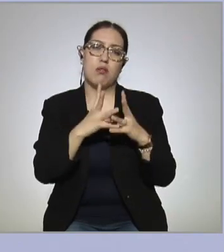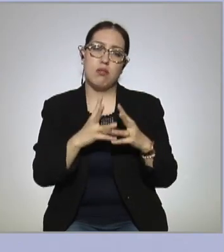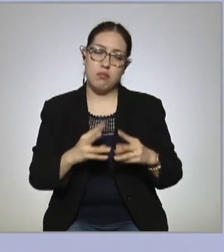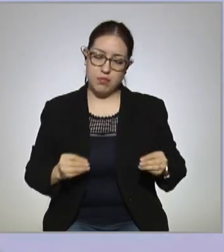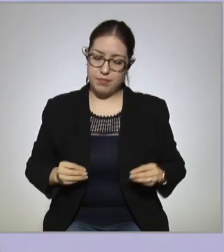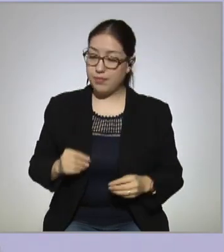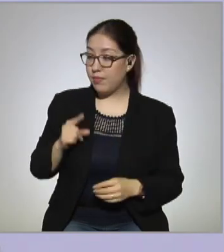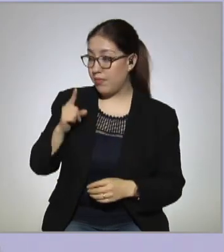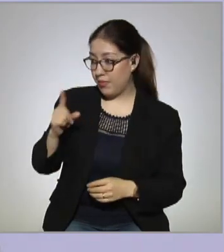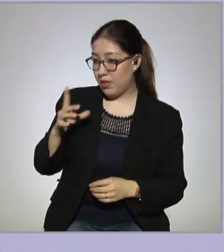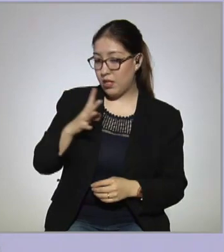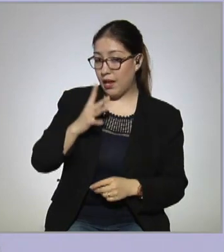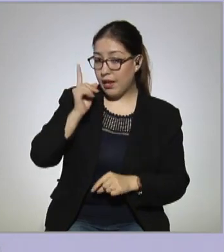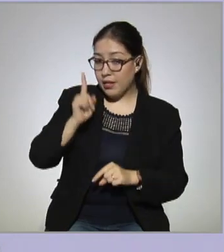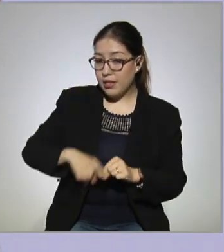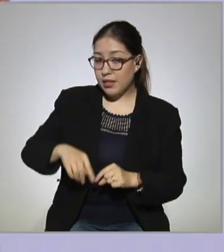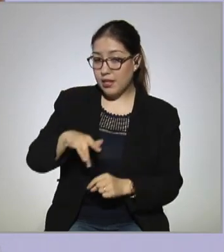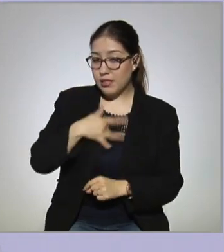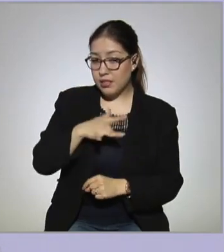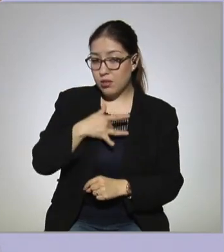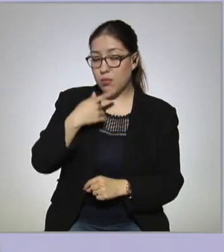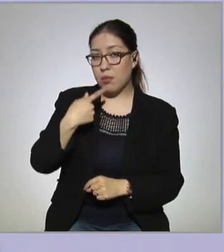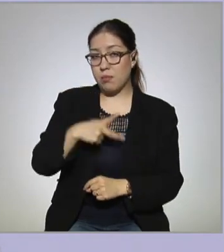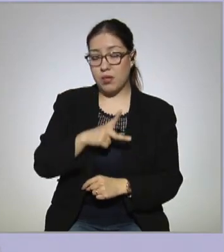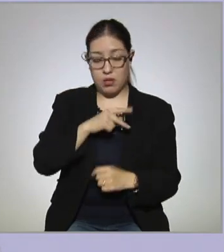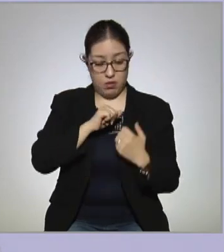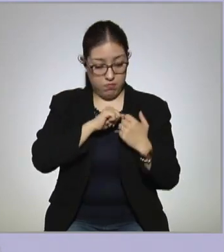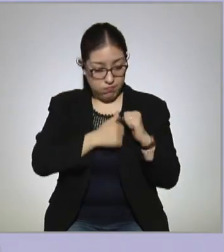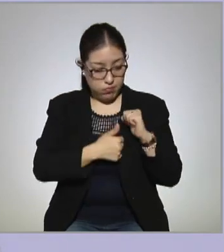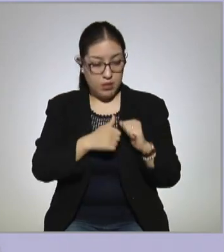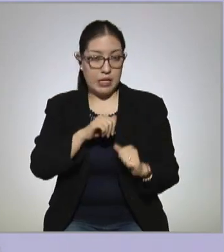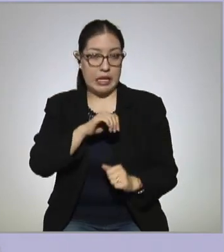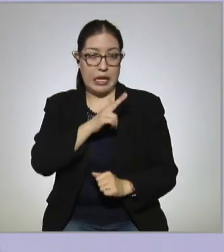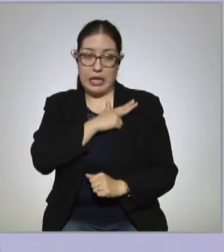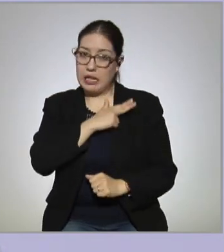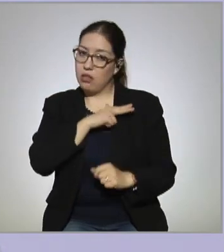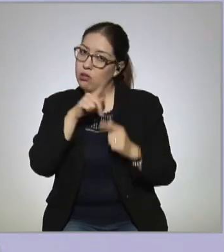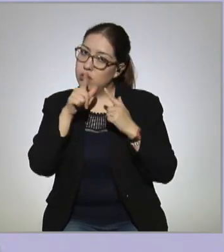ahí estamos quitando el síntoma, pero la lesión sigue en los dos casos. Entonces,